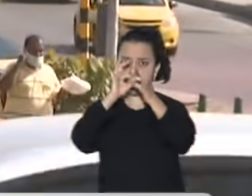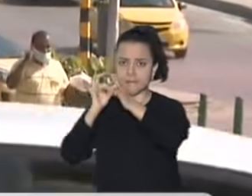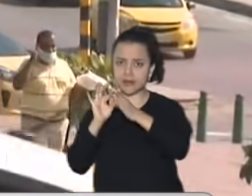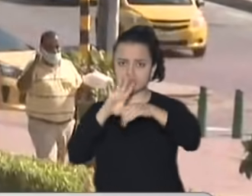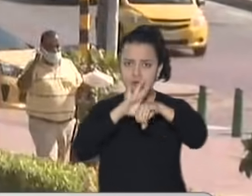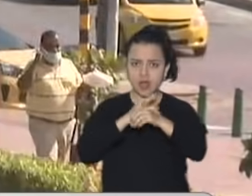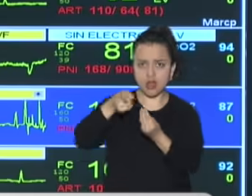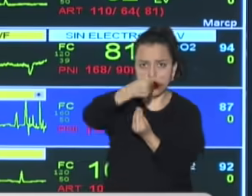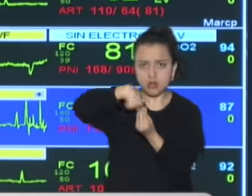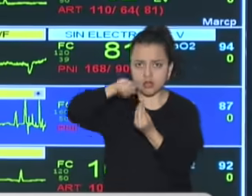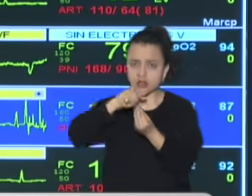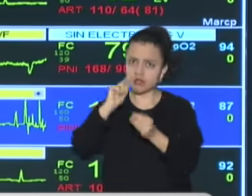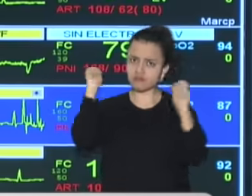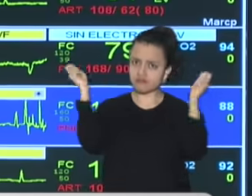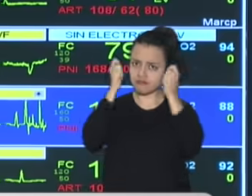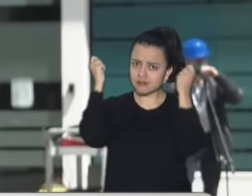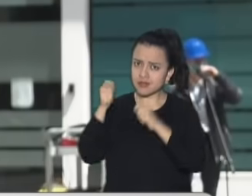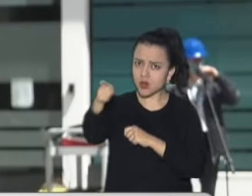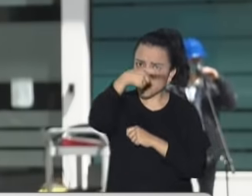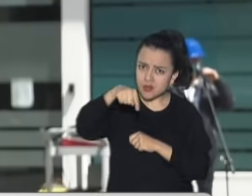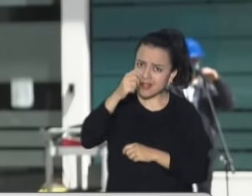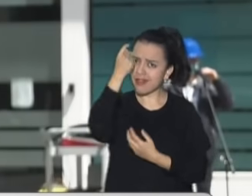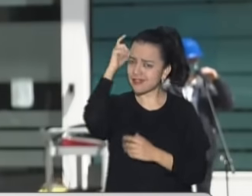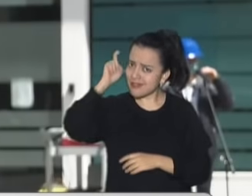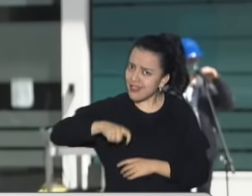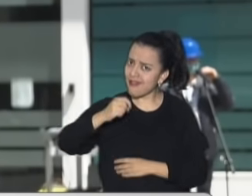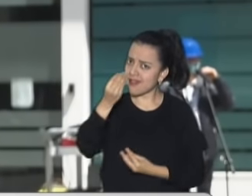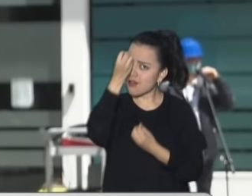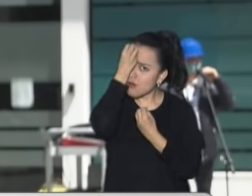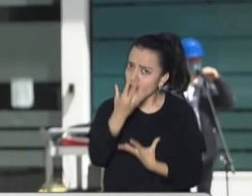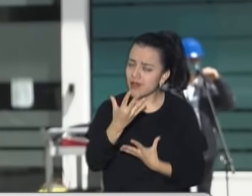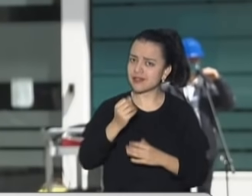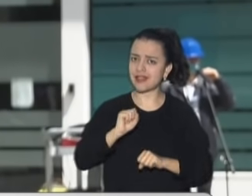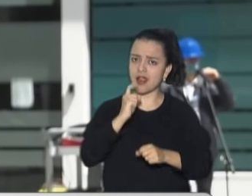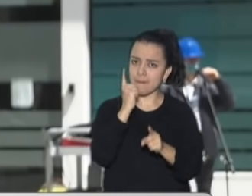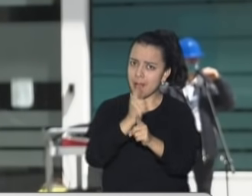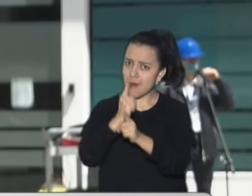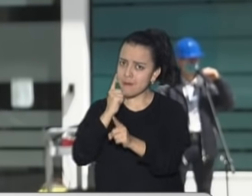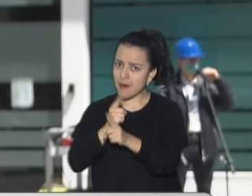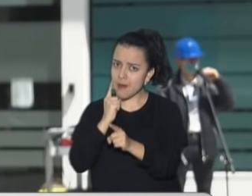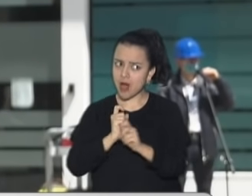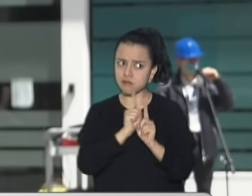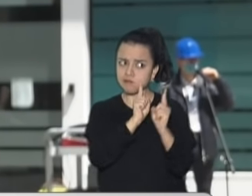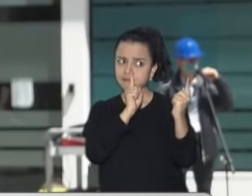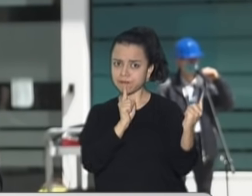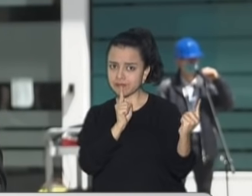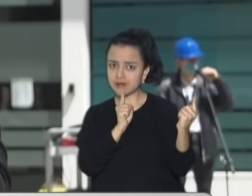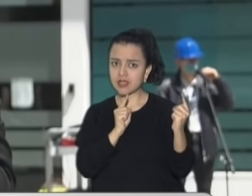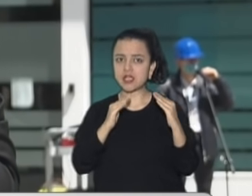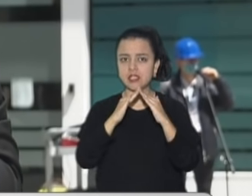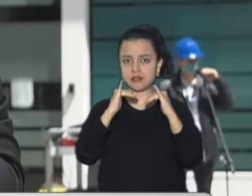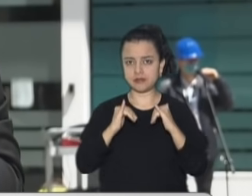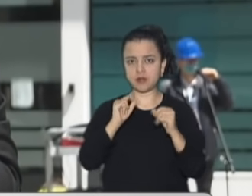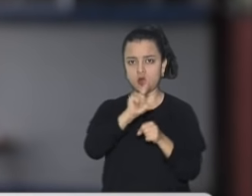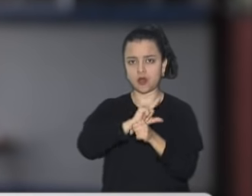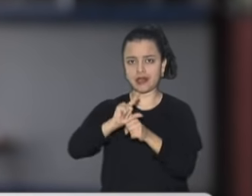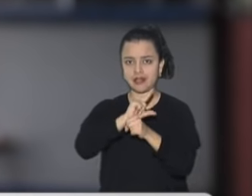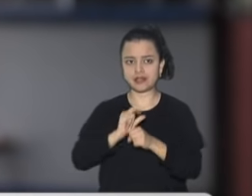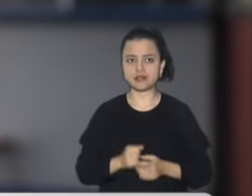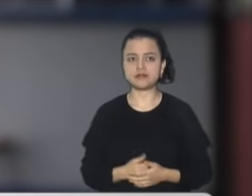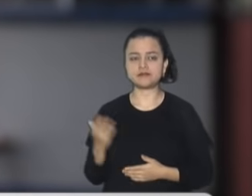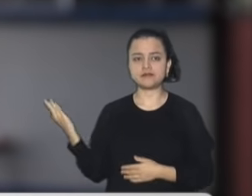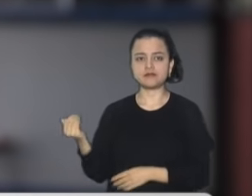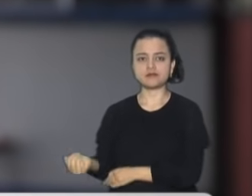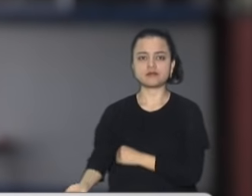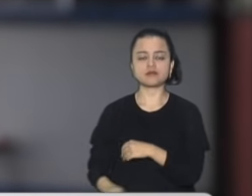que todas las personas cumplan con las medidas de protección y también con el aislamiento selectivo por localidades. Si